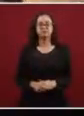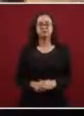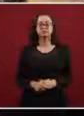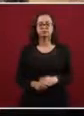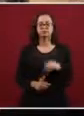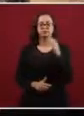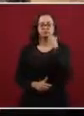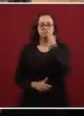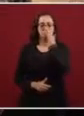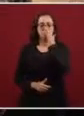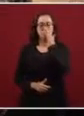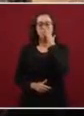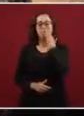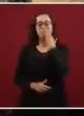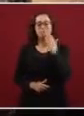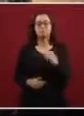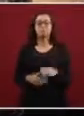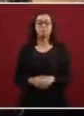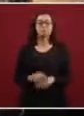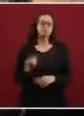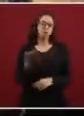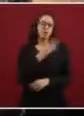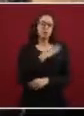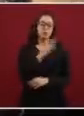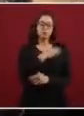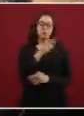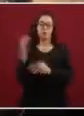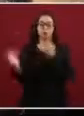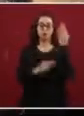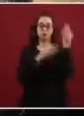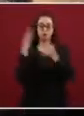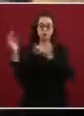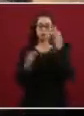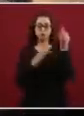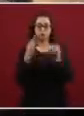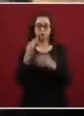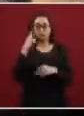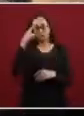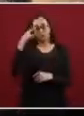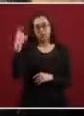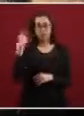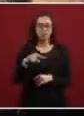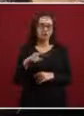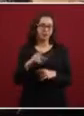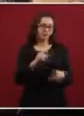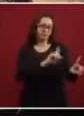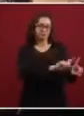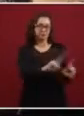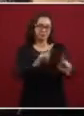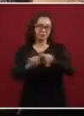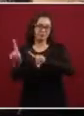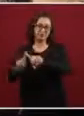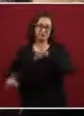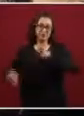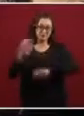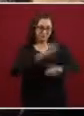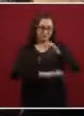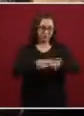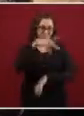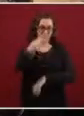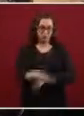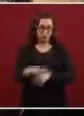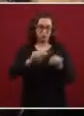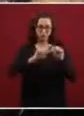Bueno, es una buena noticia para las empresas nacionales.